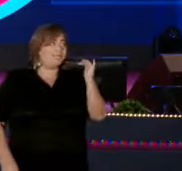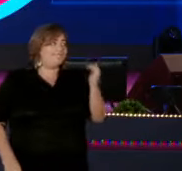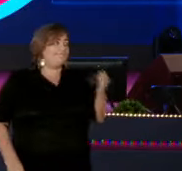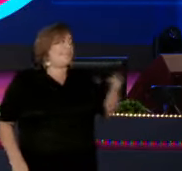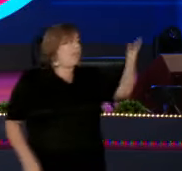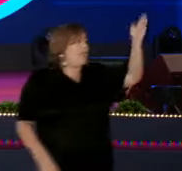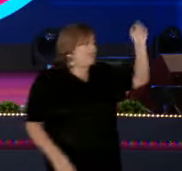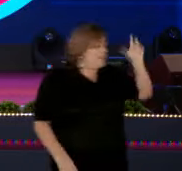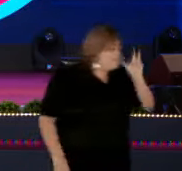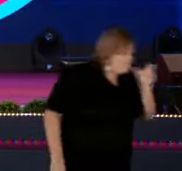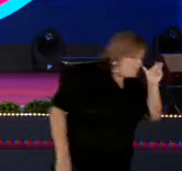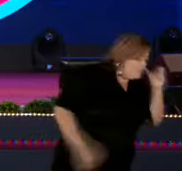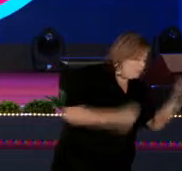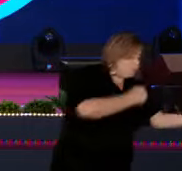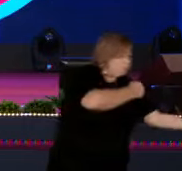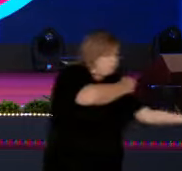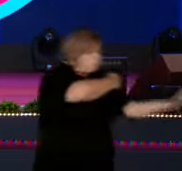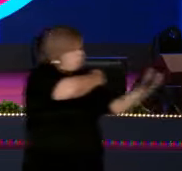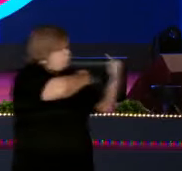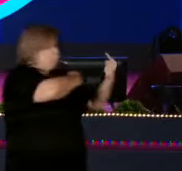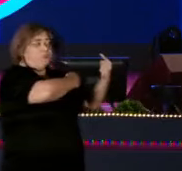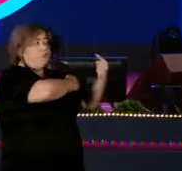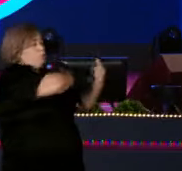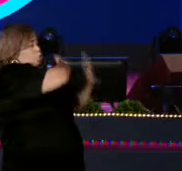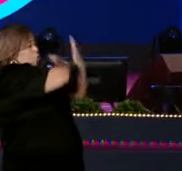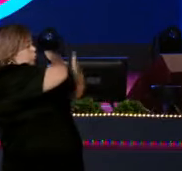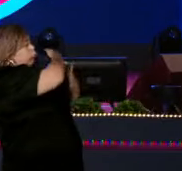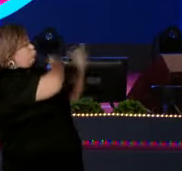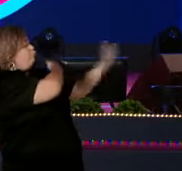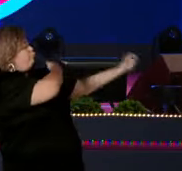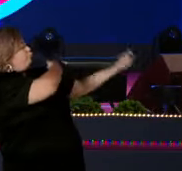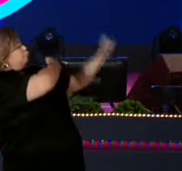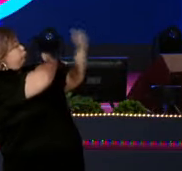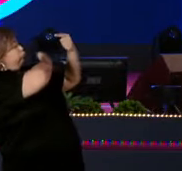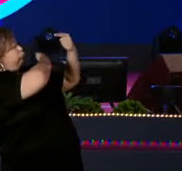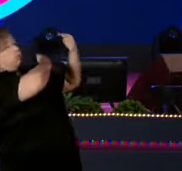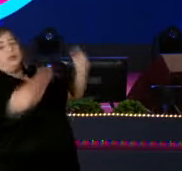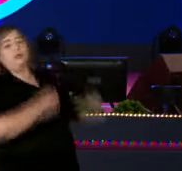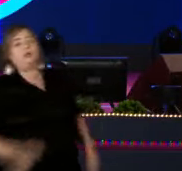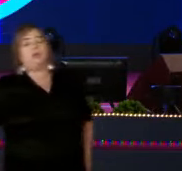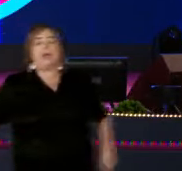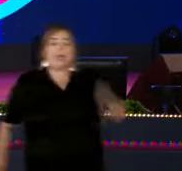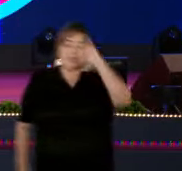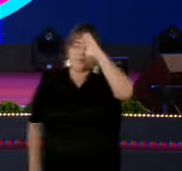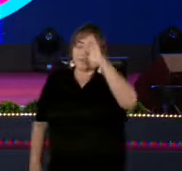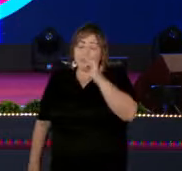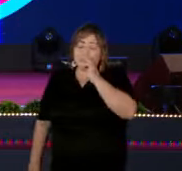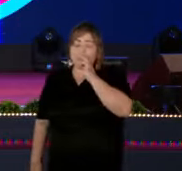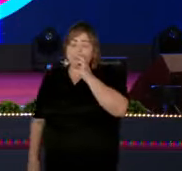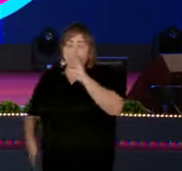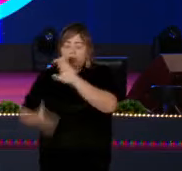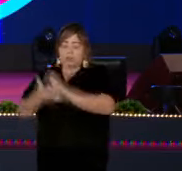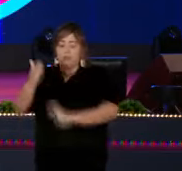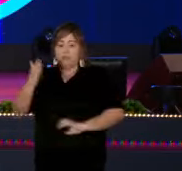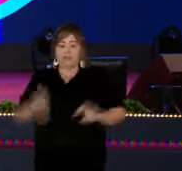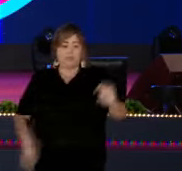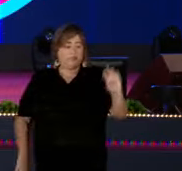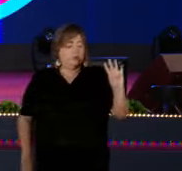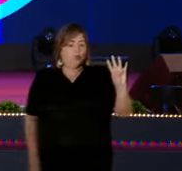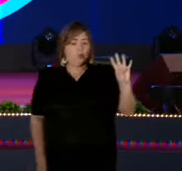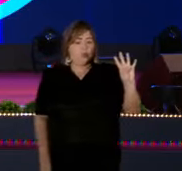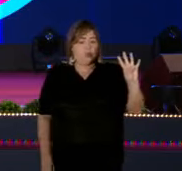vida. Y sigue diciendo Efesios capítulo 4.